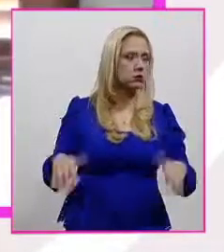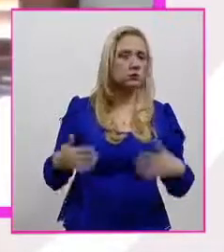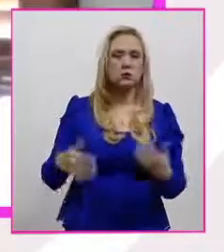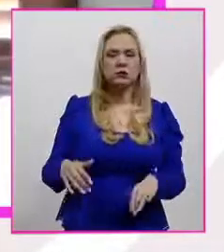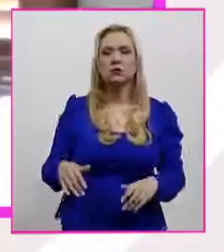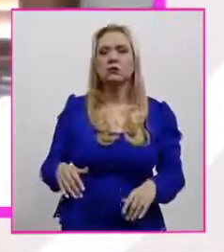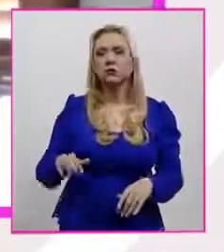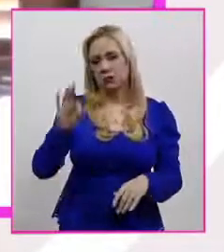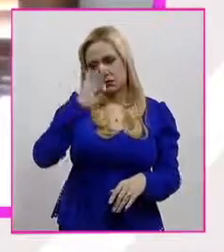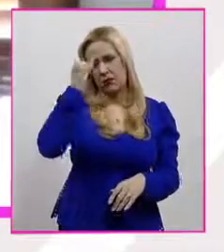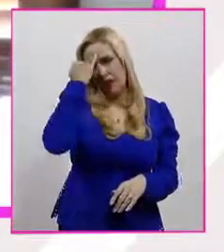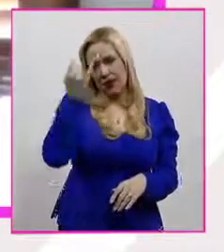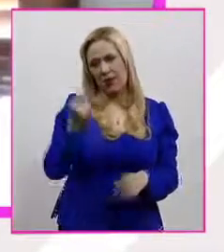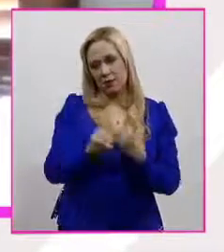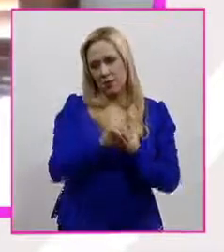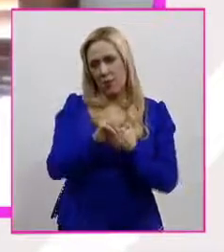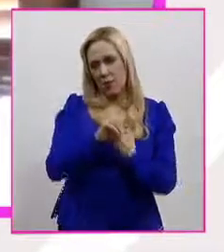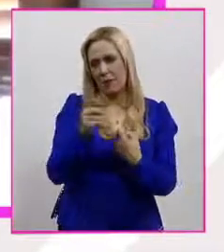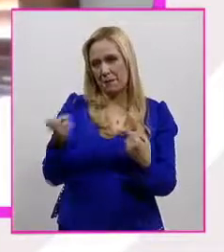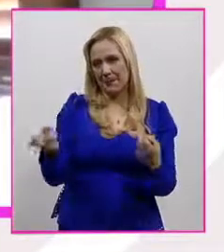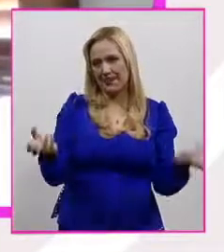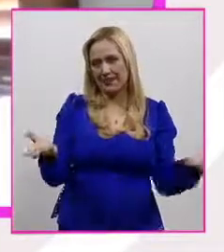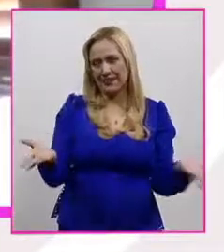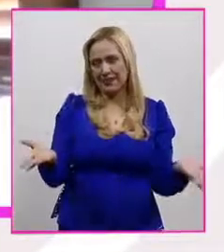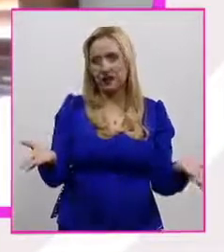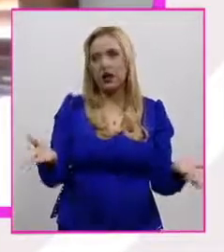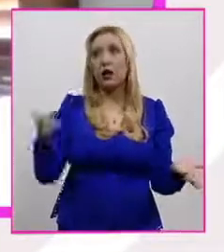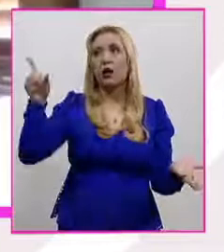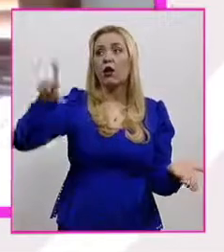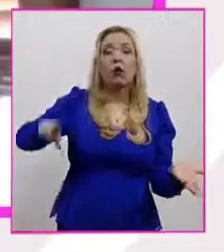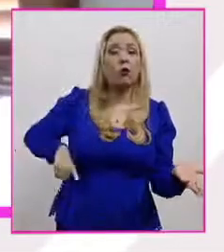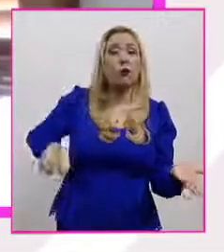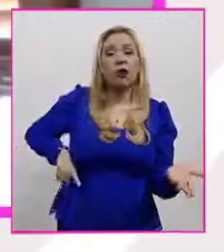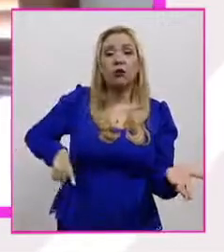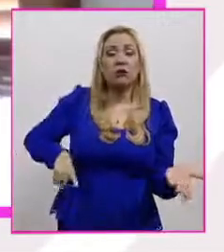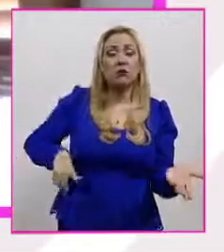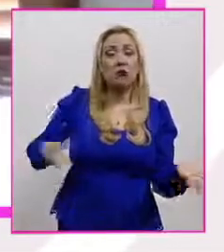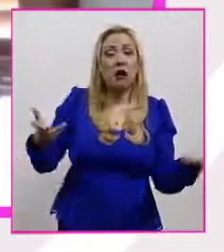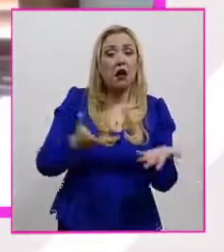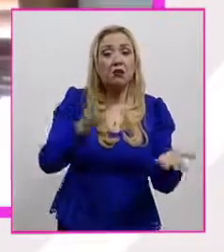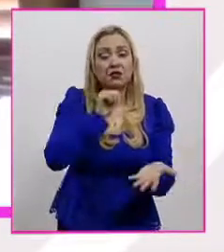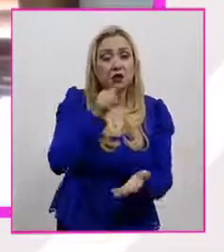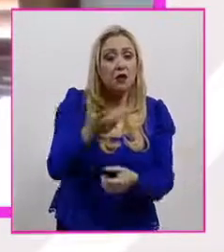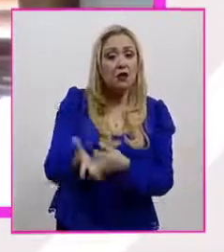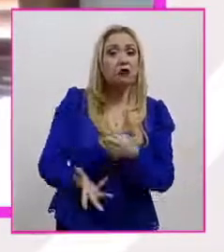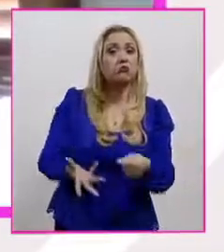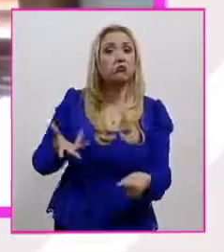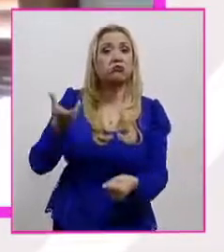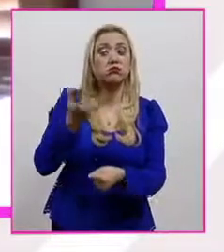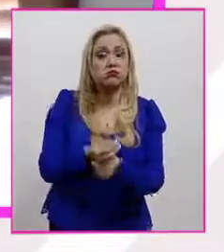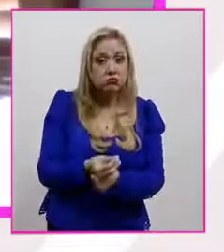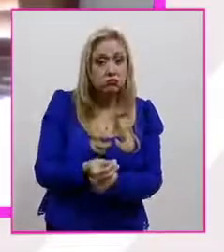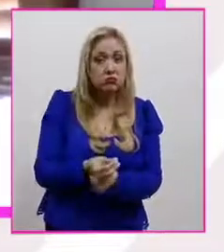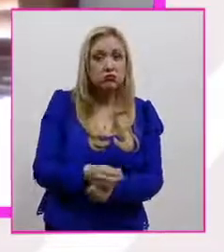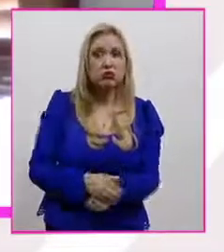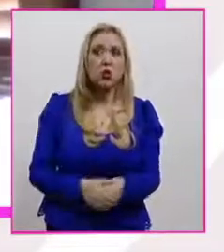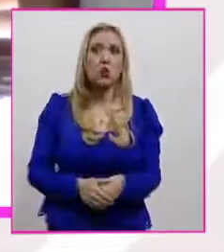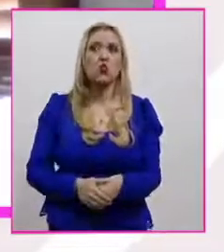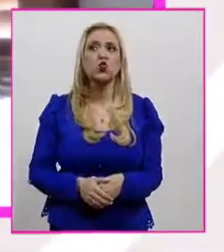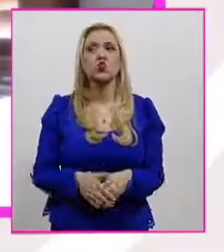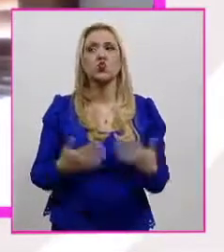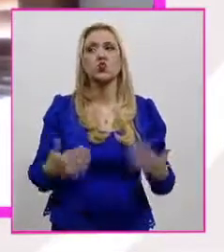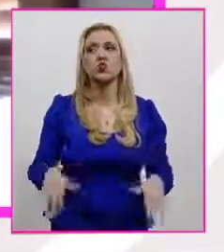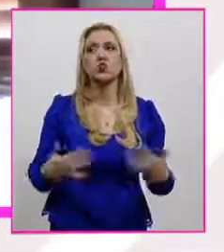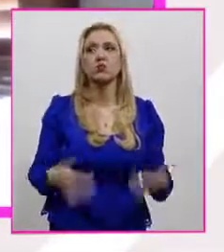desigualdad de oportunidades, si el gobierno no actúa de forma tal que compense esas desigualdades de arranque, lo que